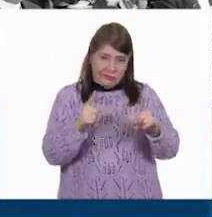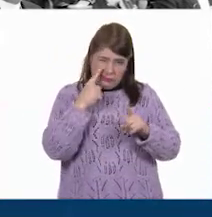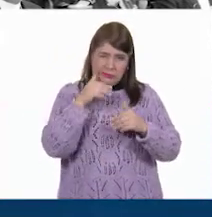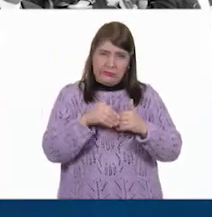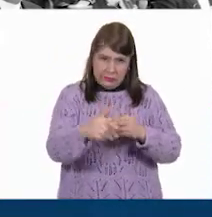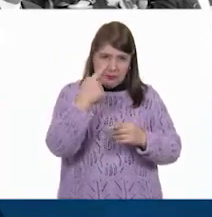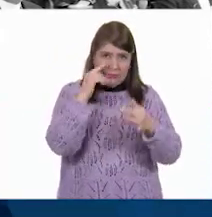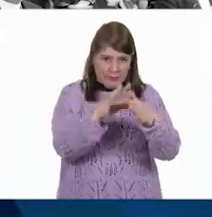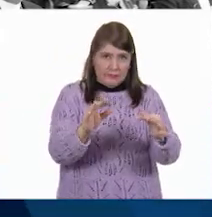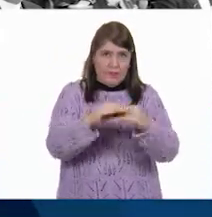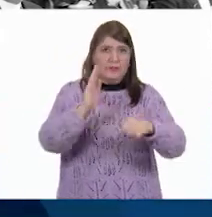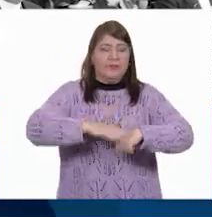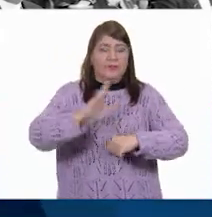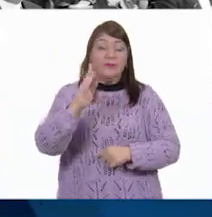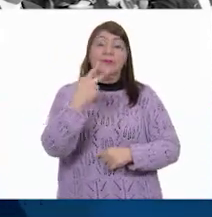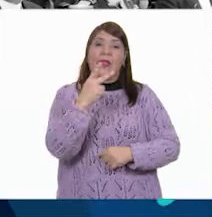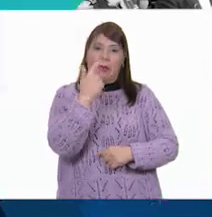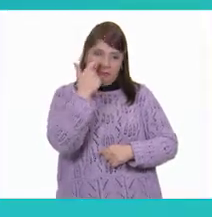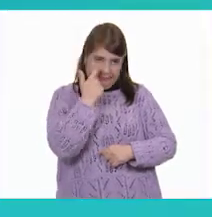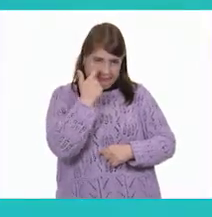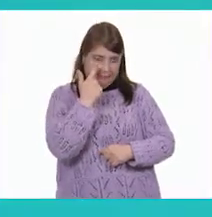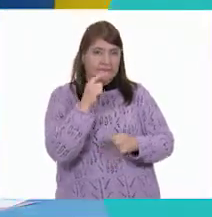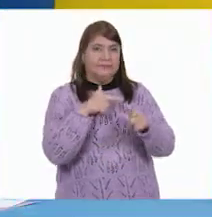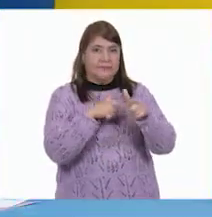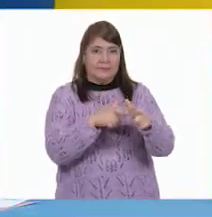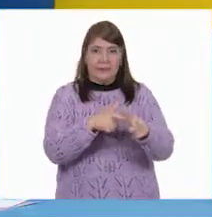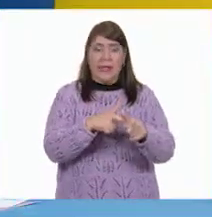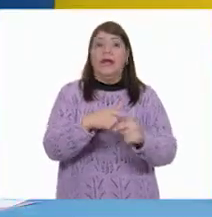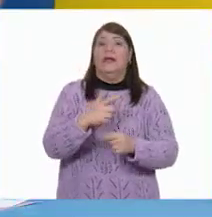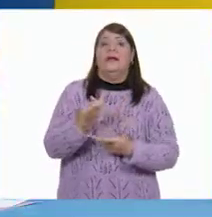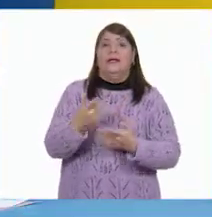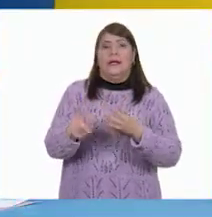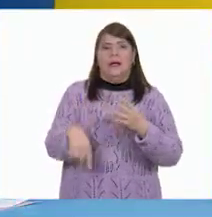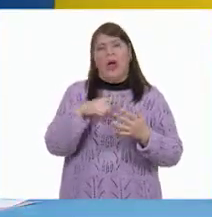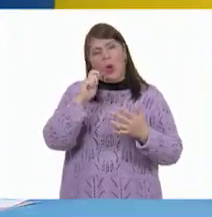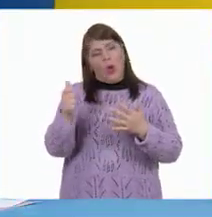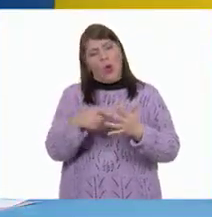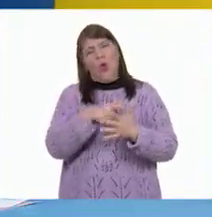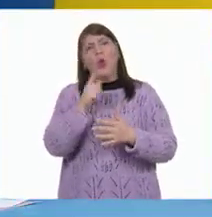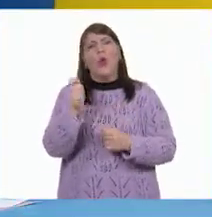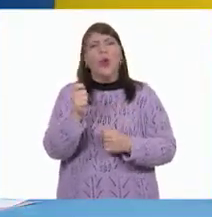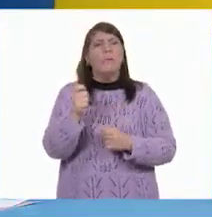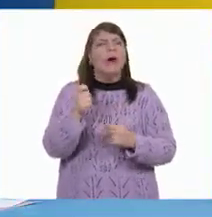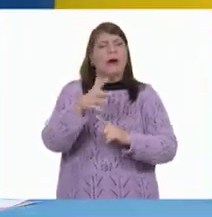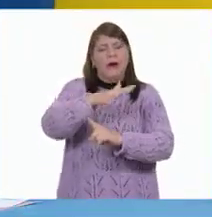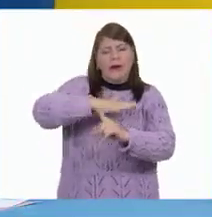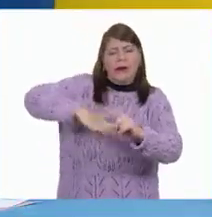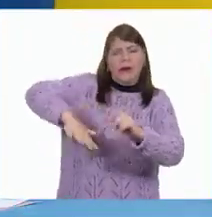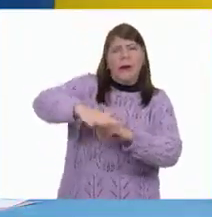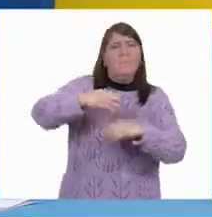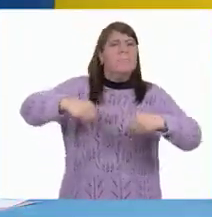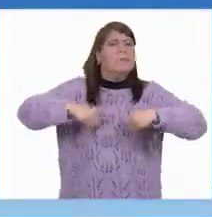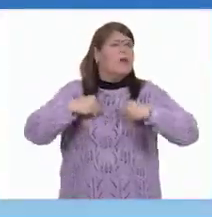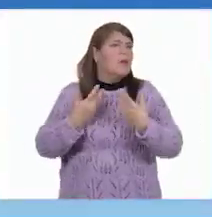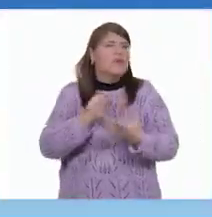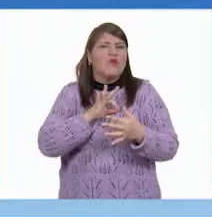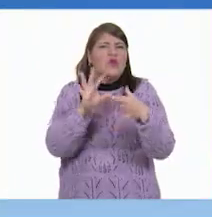adelante. Pero bien, continuemos. Finalmente, ¿qué aspectos de la vida cotidiana pueden mencionar?